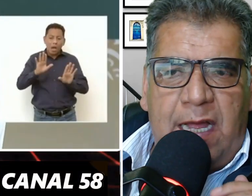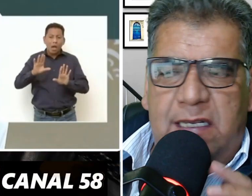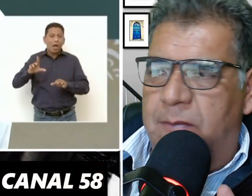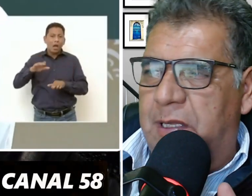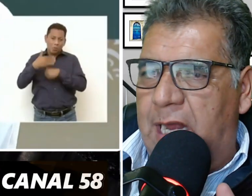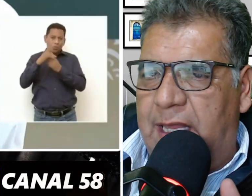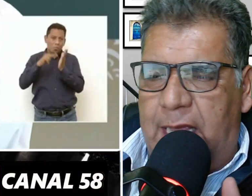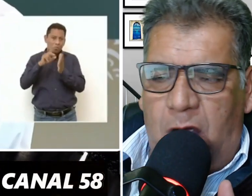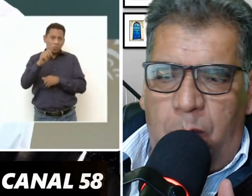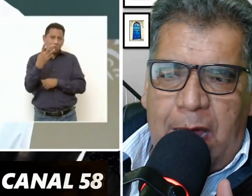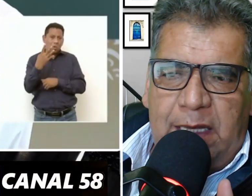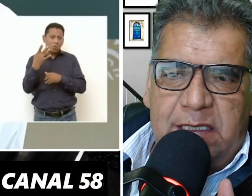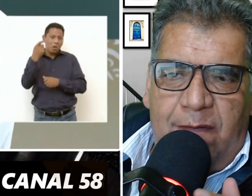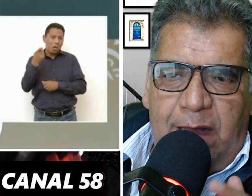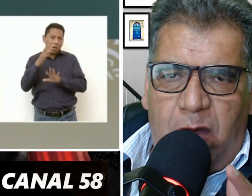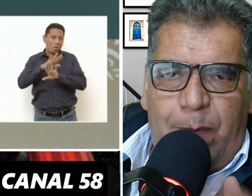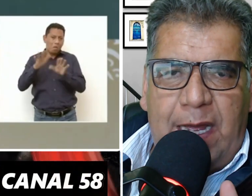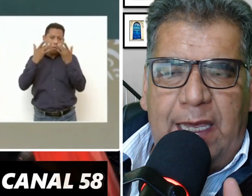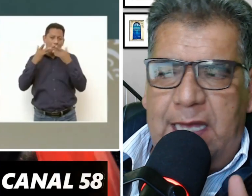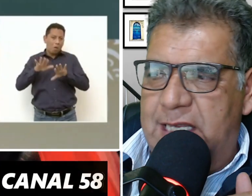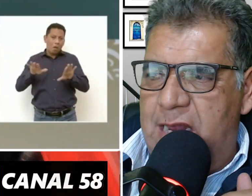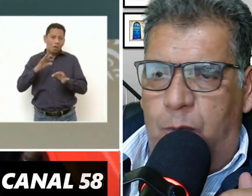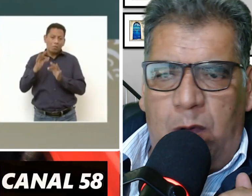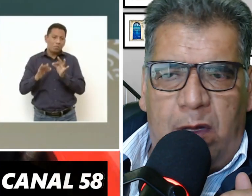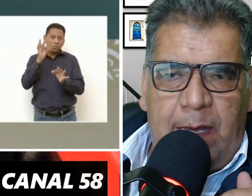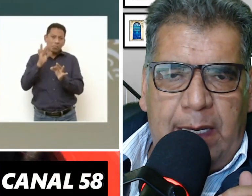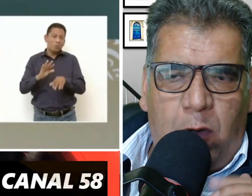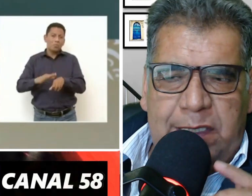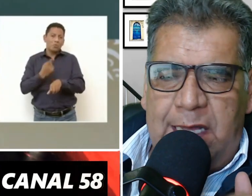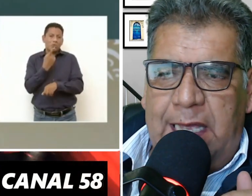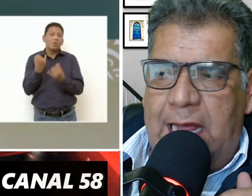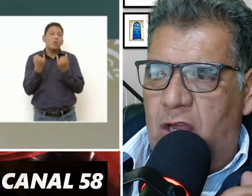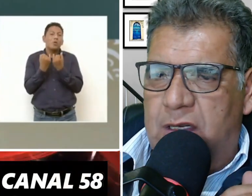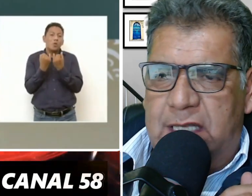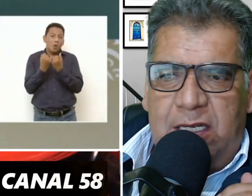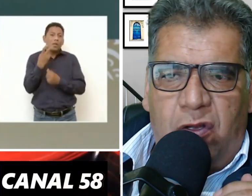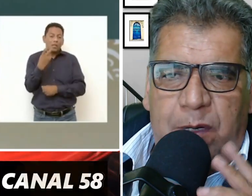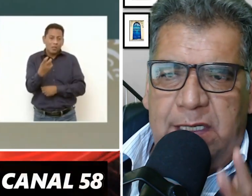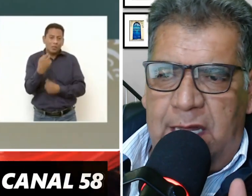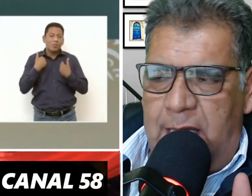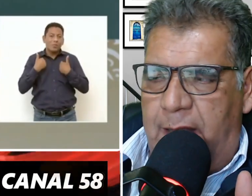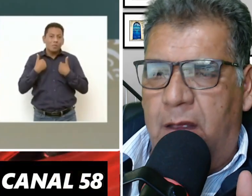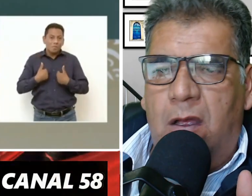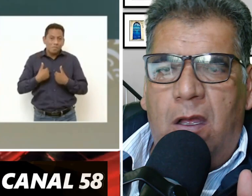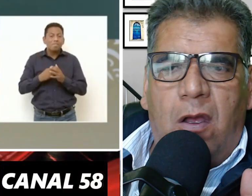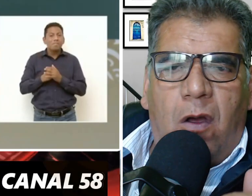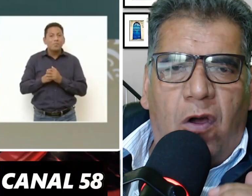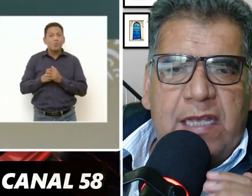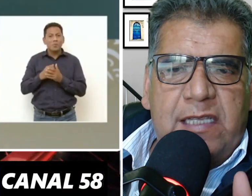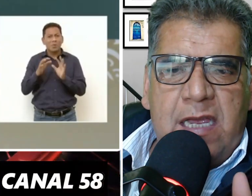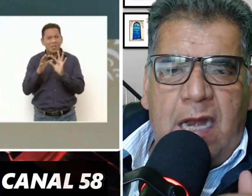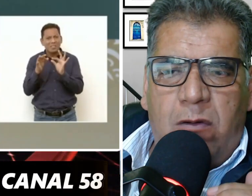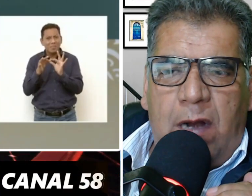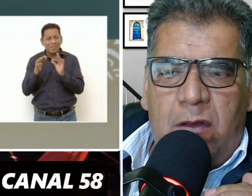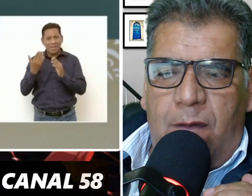sin antes invitarte a que compartas el video para que así el pueblo de México esté enterado de lo que está haciendo el presidente. Hoy